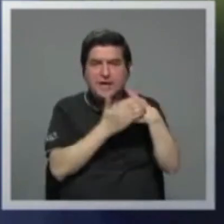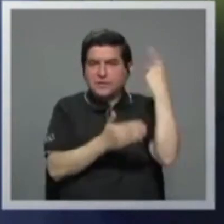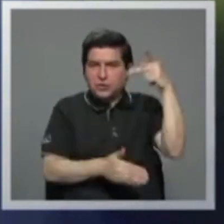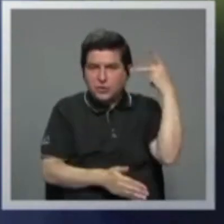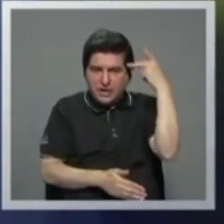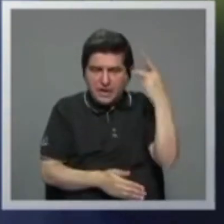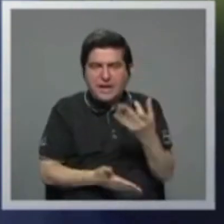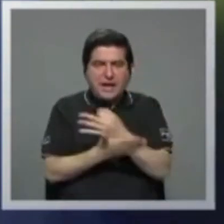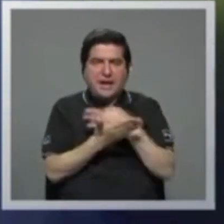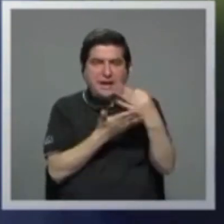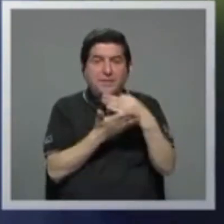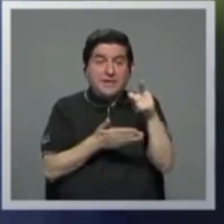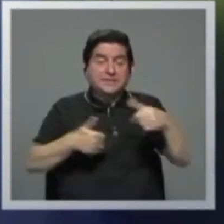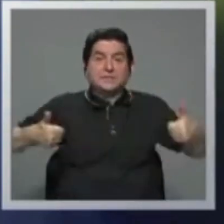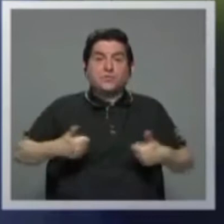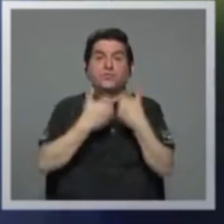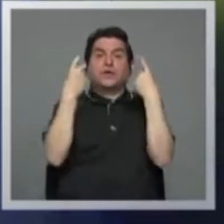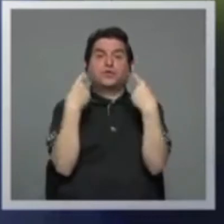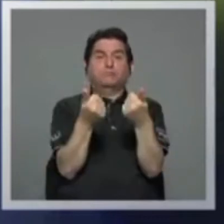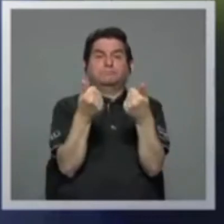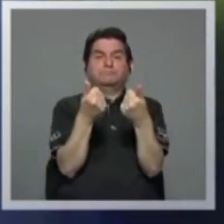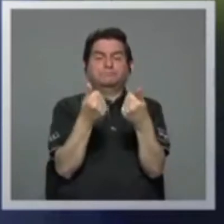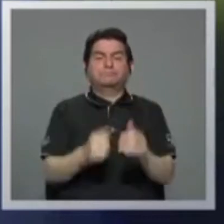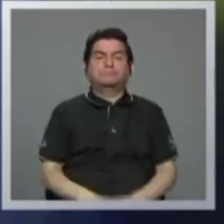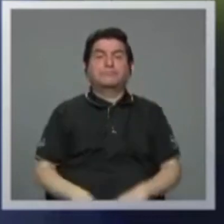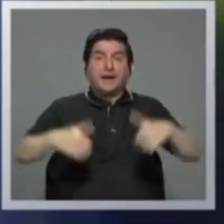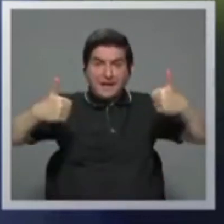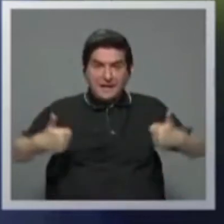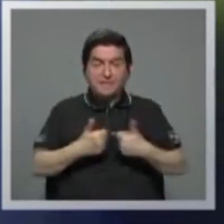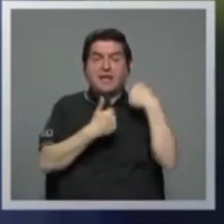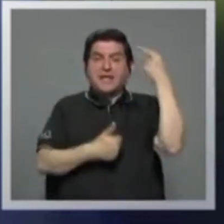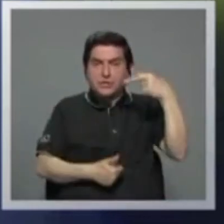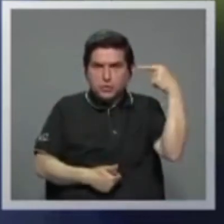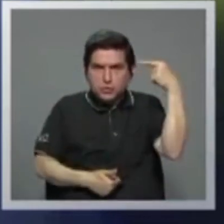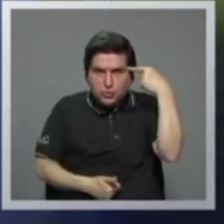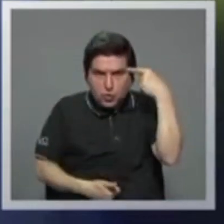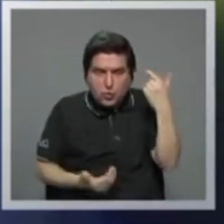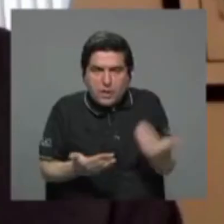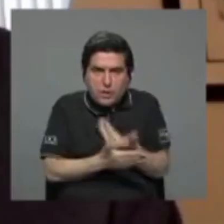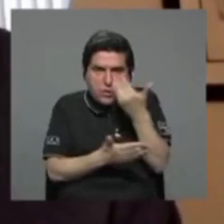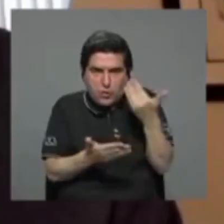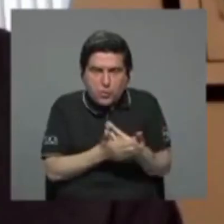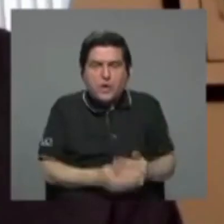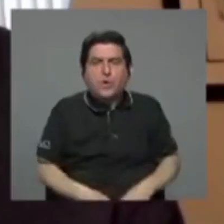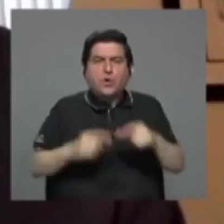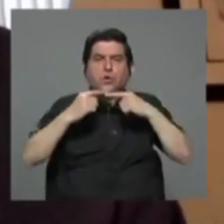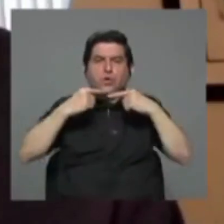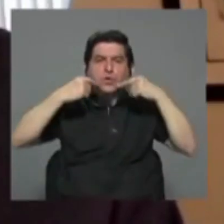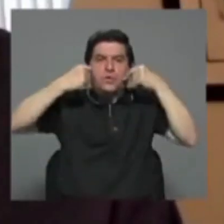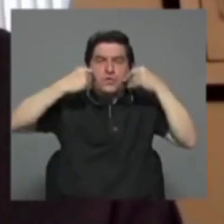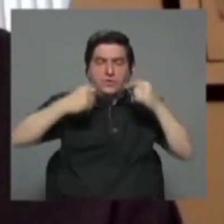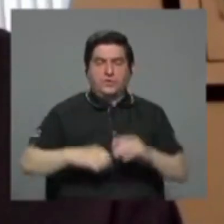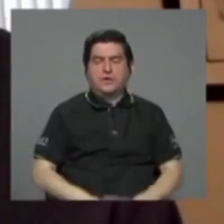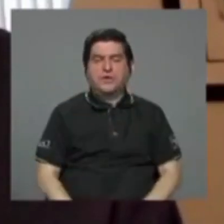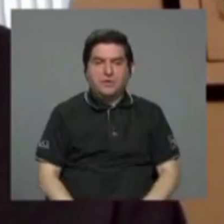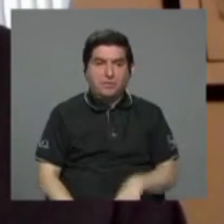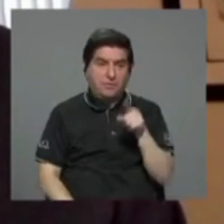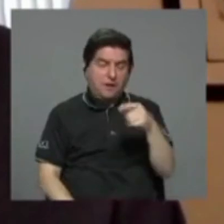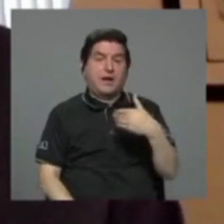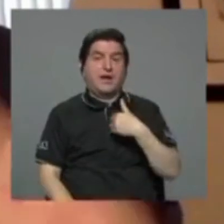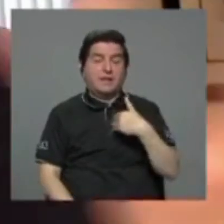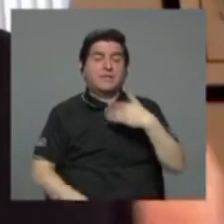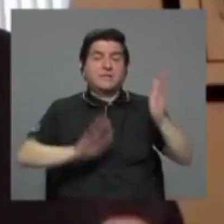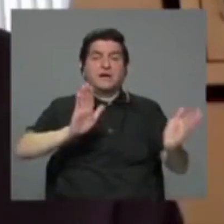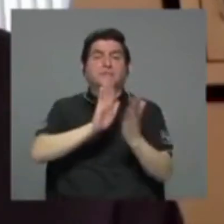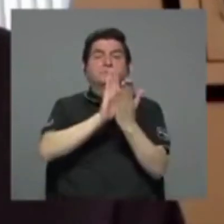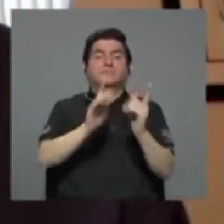este es un reto inmediato, e indudablemente es un reto que el nuevo gobierno de don Rodrigo Chávez, pues tiene que